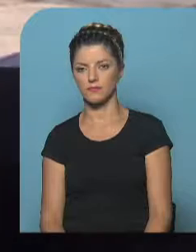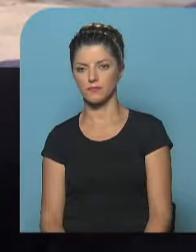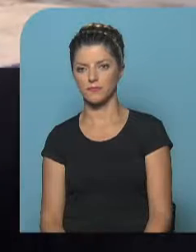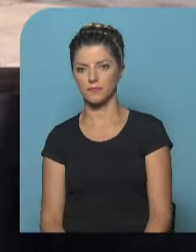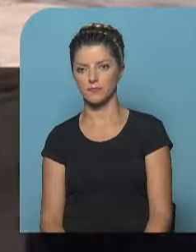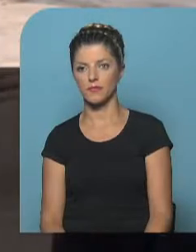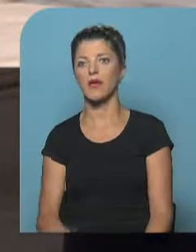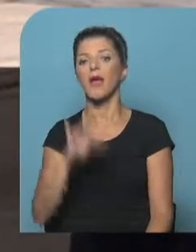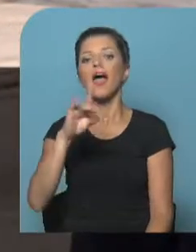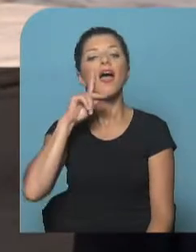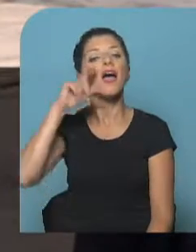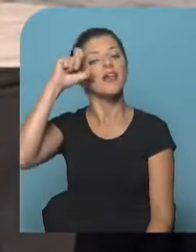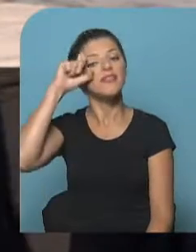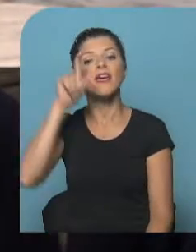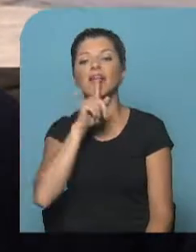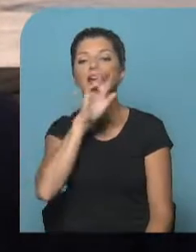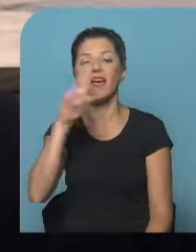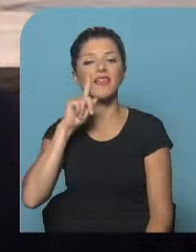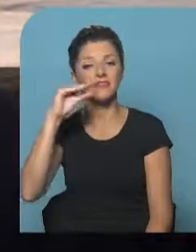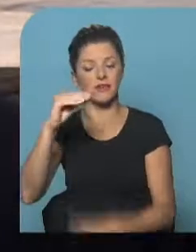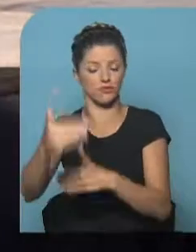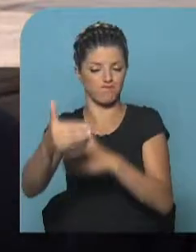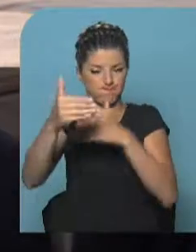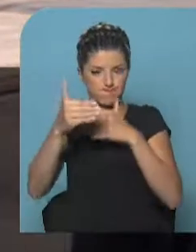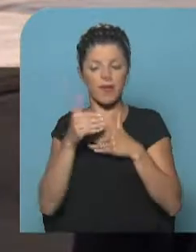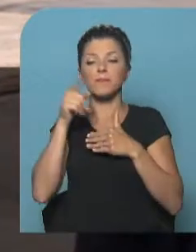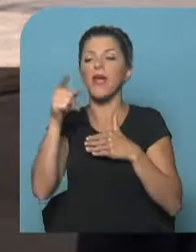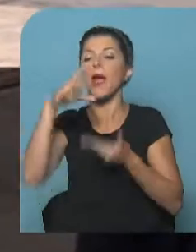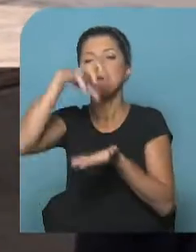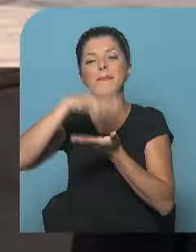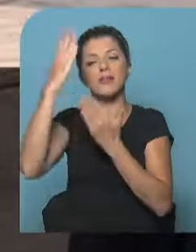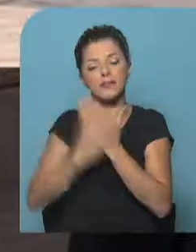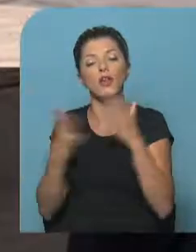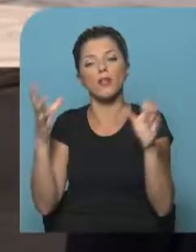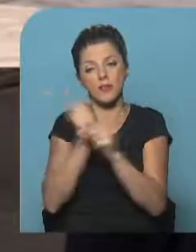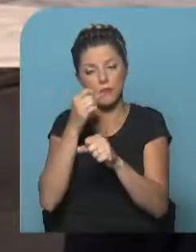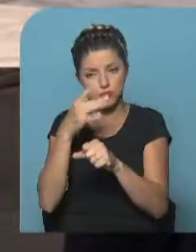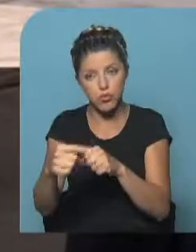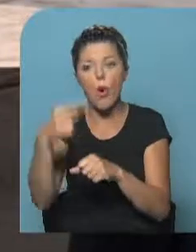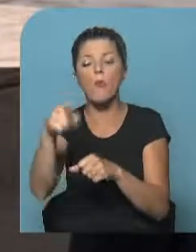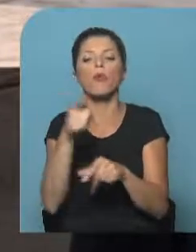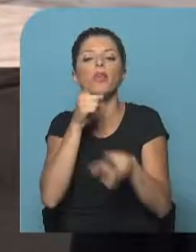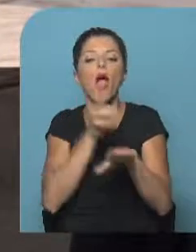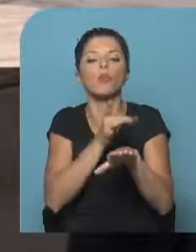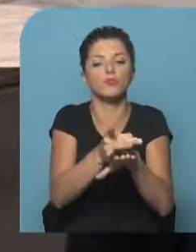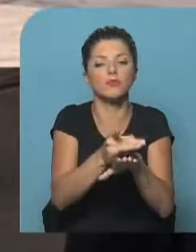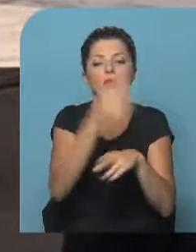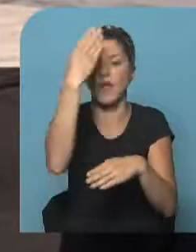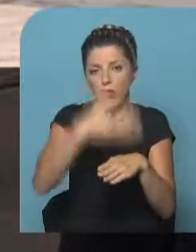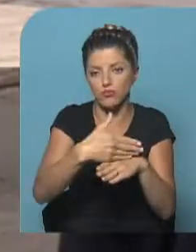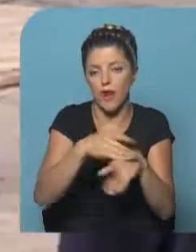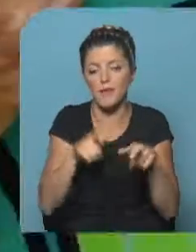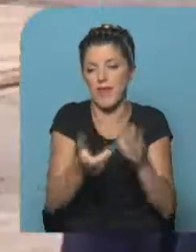Marcha atrás para Dietrich. Derogaron el decreto que facultaba al Ministerio de Transporte a clausurar ramales ferroviarios y levantar